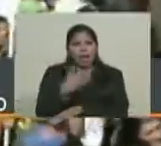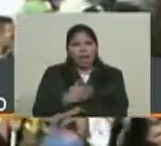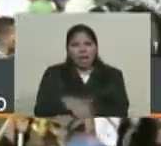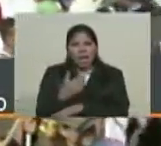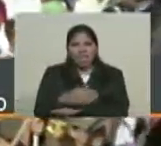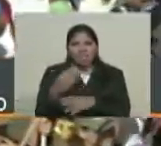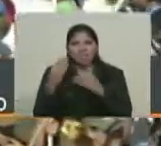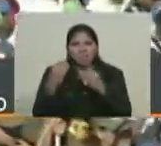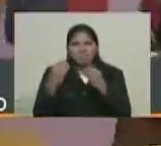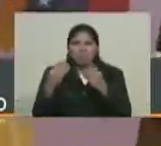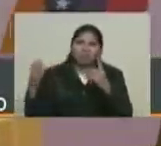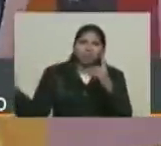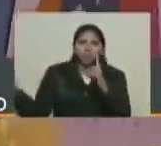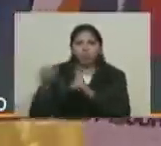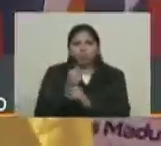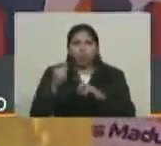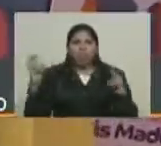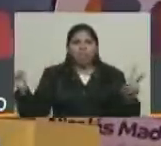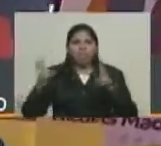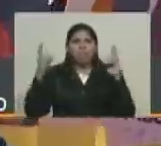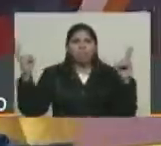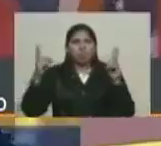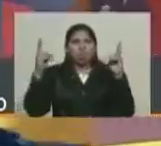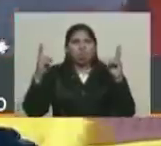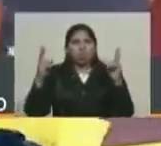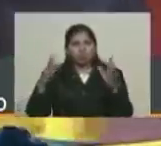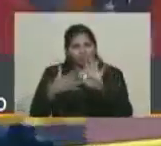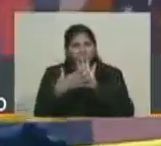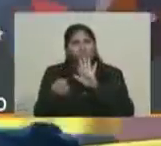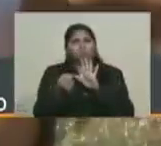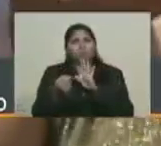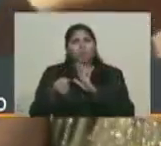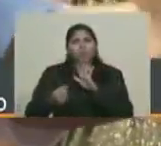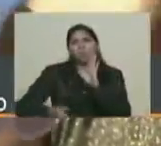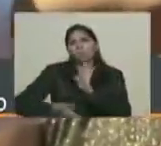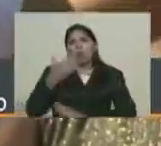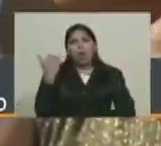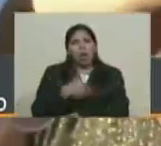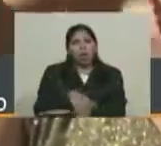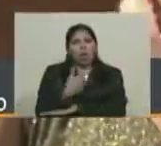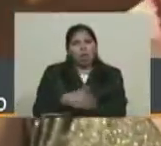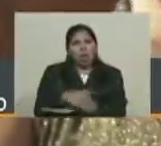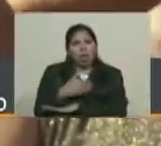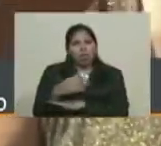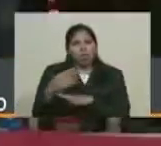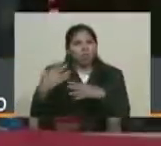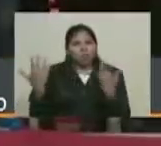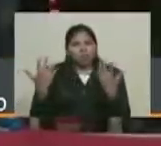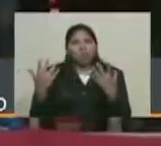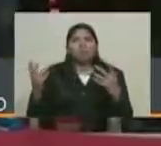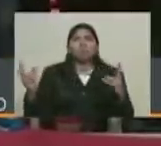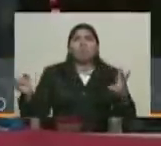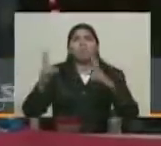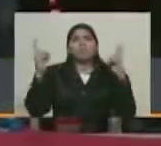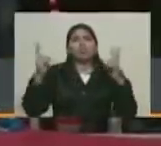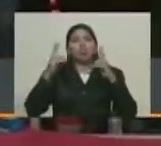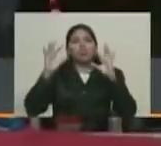conquistar victorias. A la calle, al combate, a conquistar